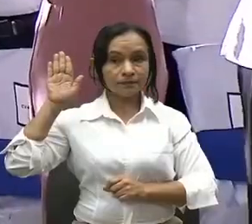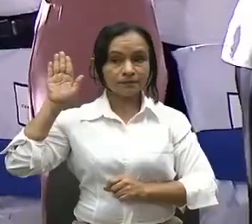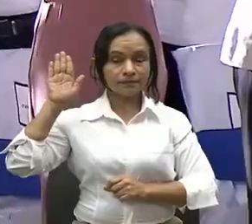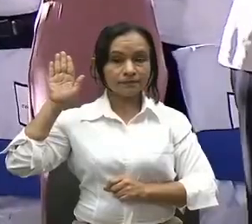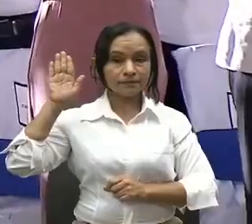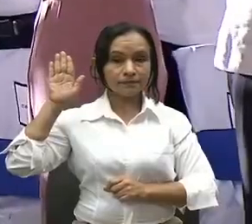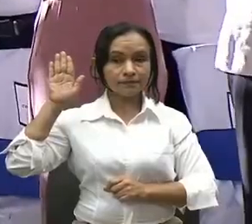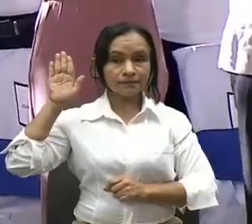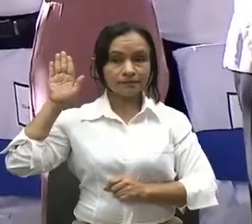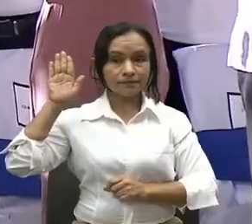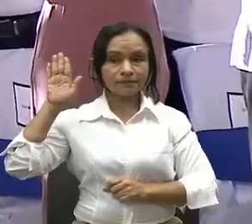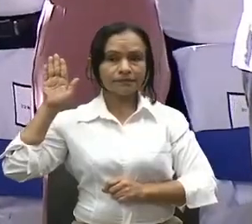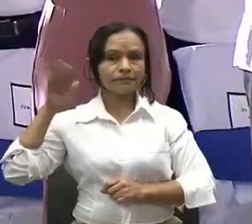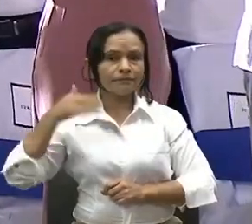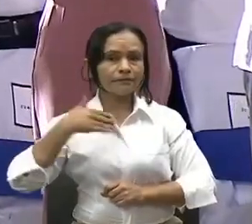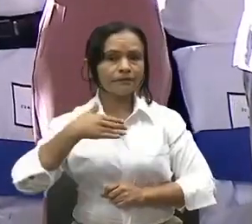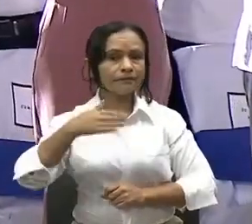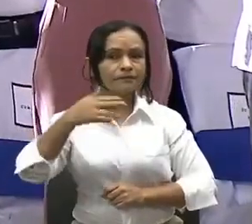que van